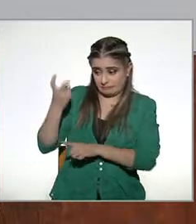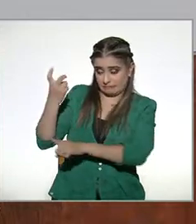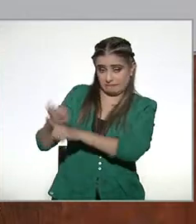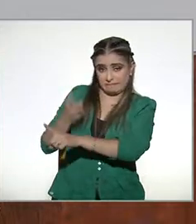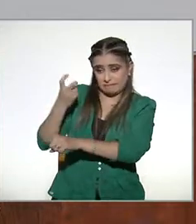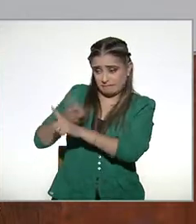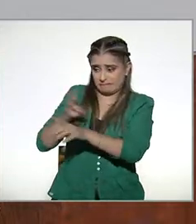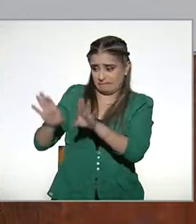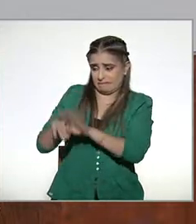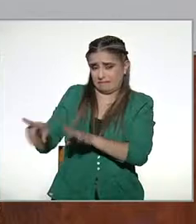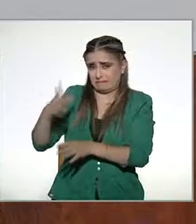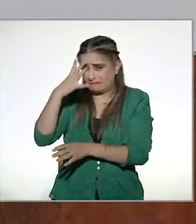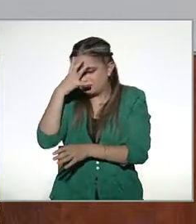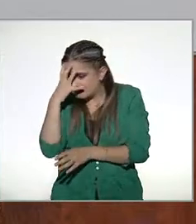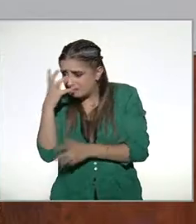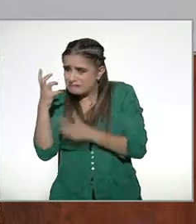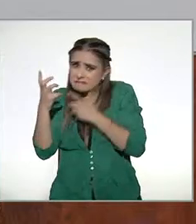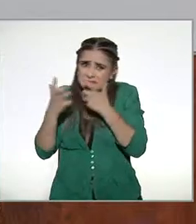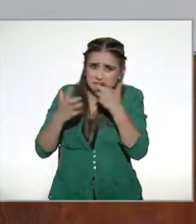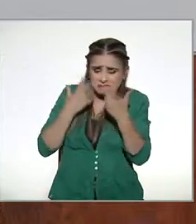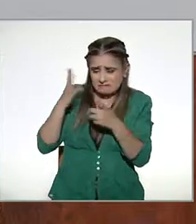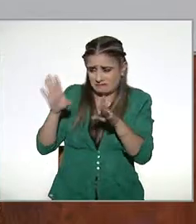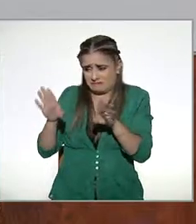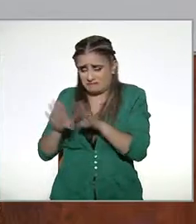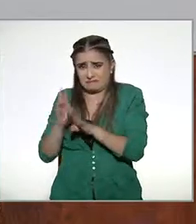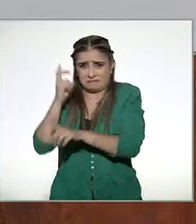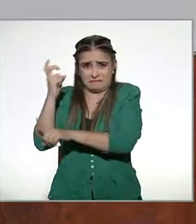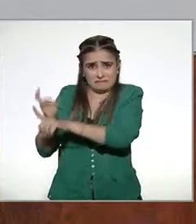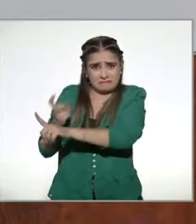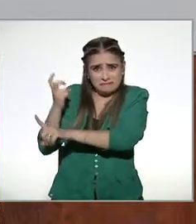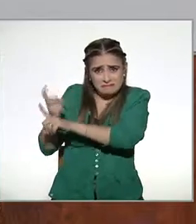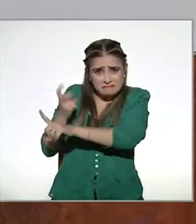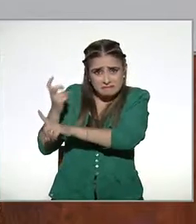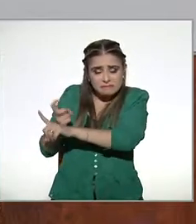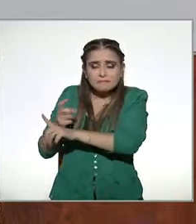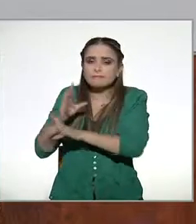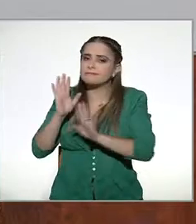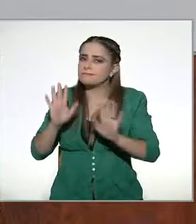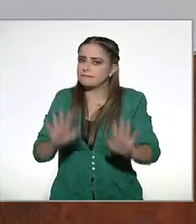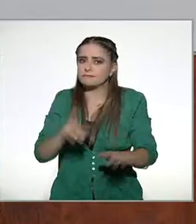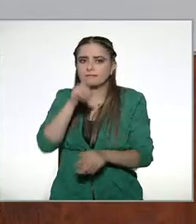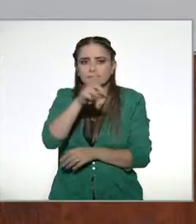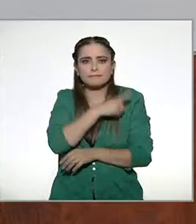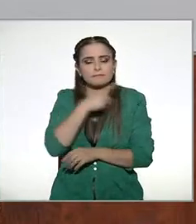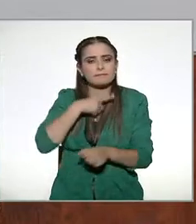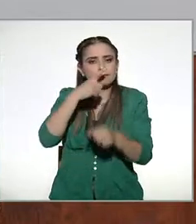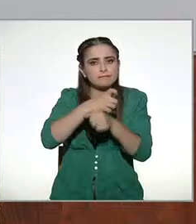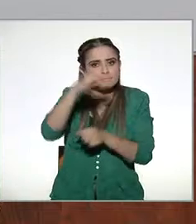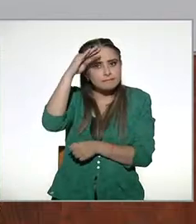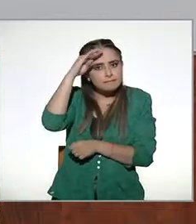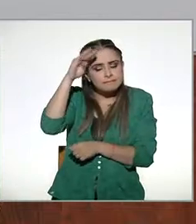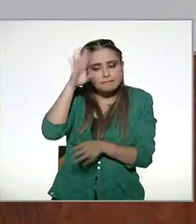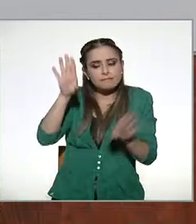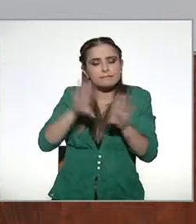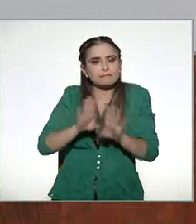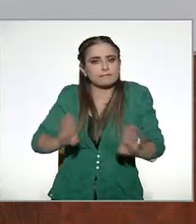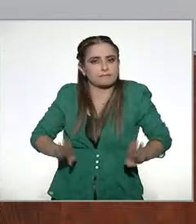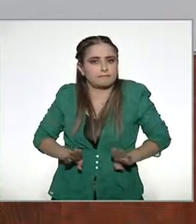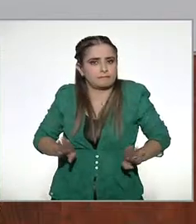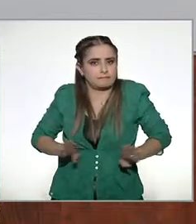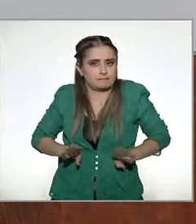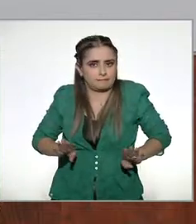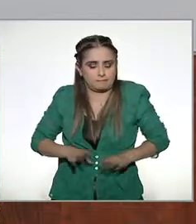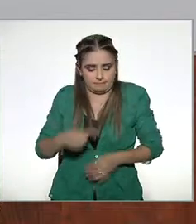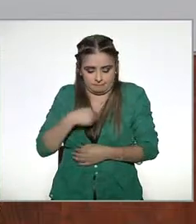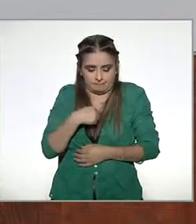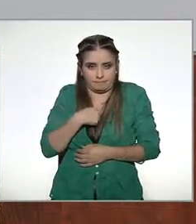hijos que si es introvertido que si no que si es esto que si es lo otro pensar en cómo estamos siendo nosotros porque mucho de cómo somos